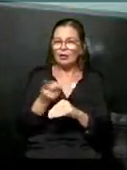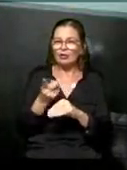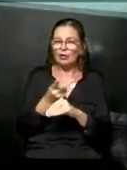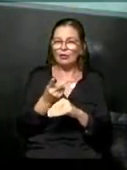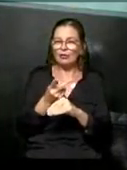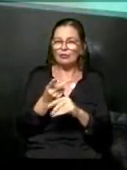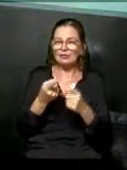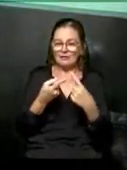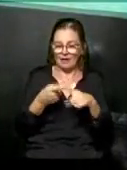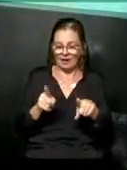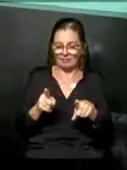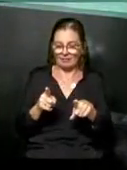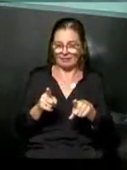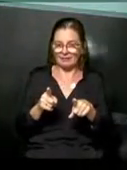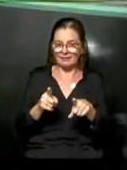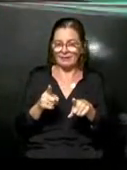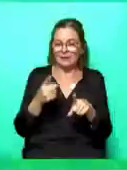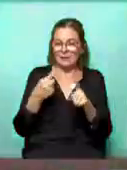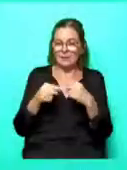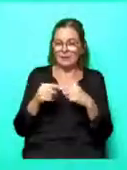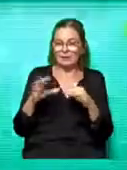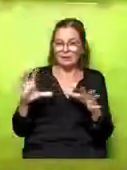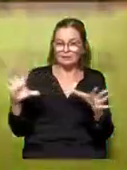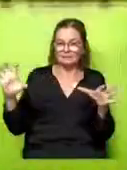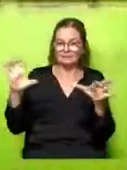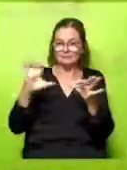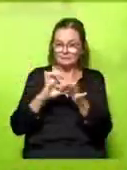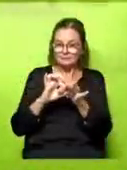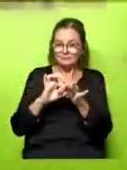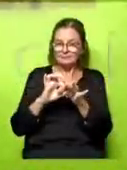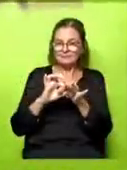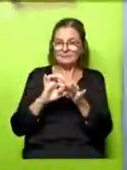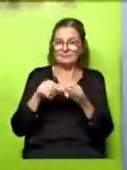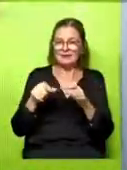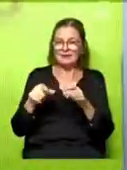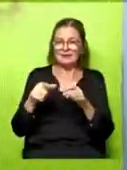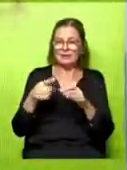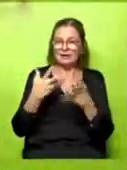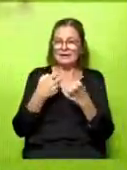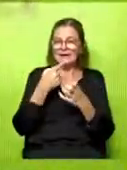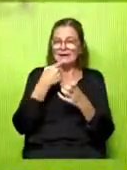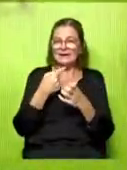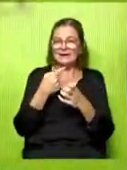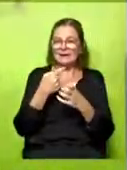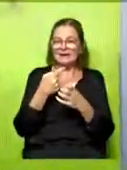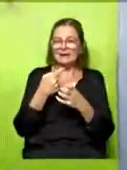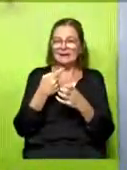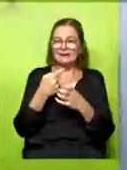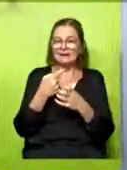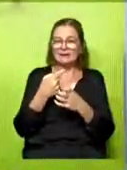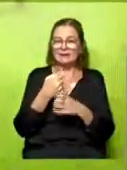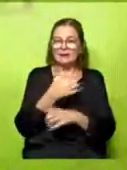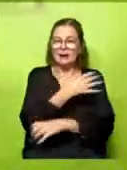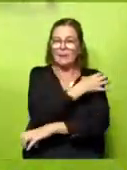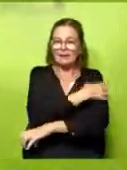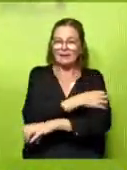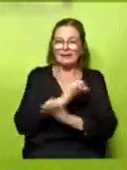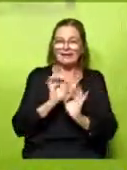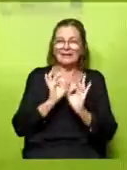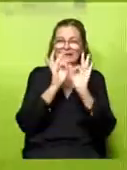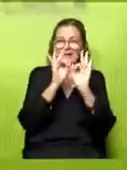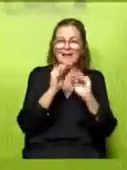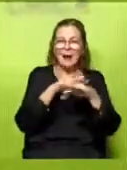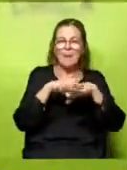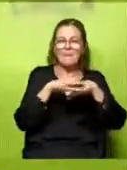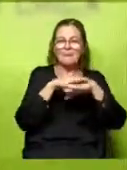fenómenos distintos, pero interrelacionados, evidentemente. Pobreza refiere, digamos, a la capacidad o no de alcanzar ciertos umbrales